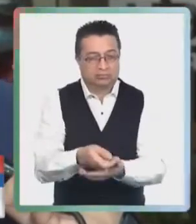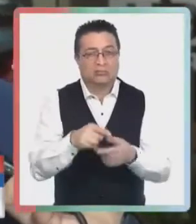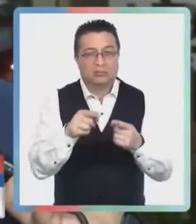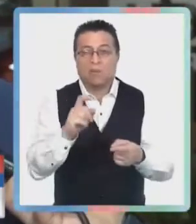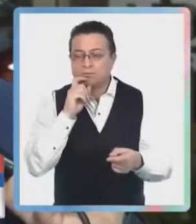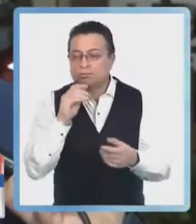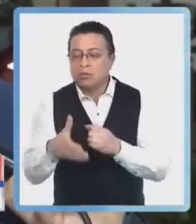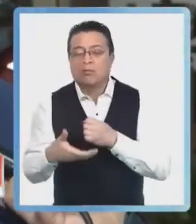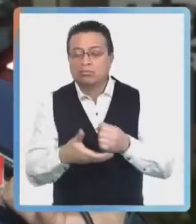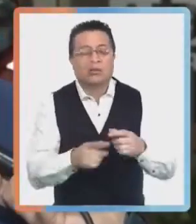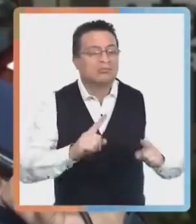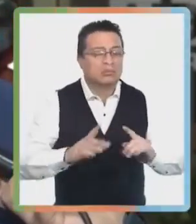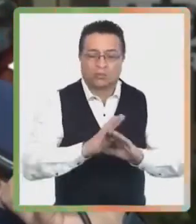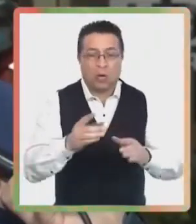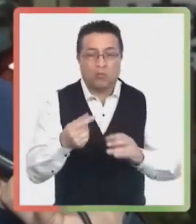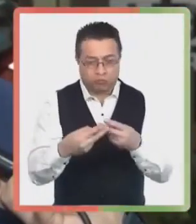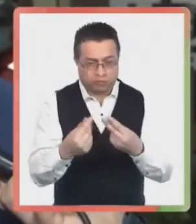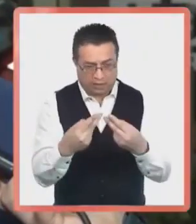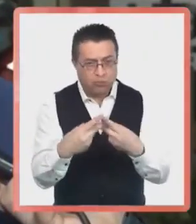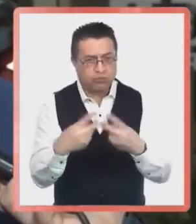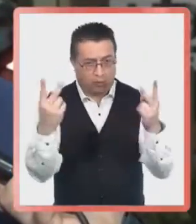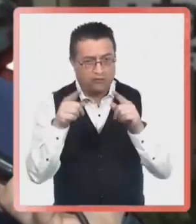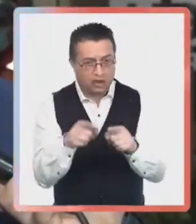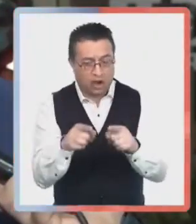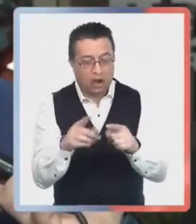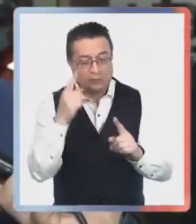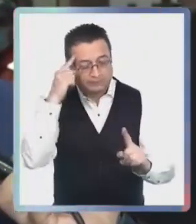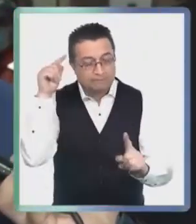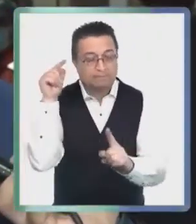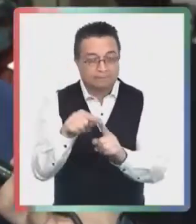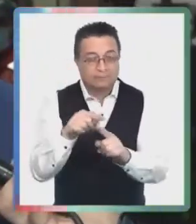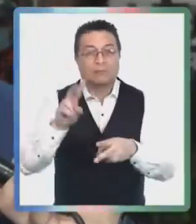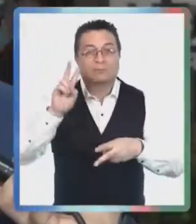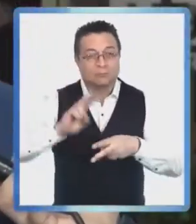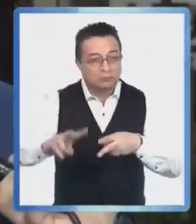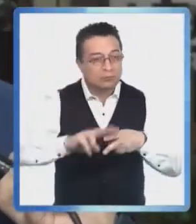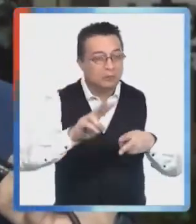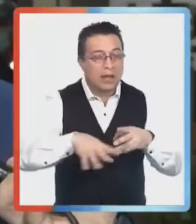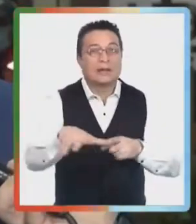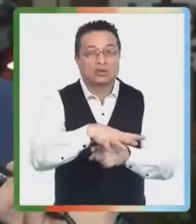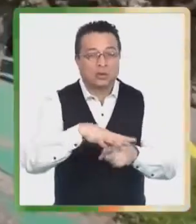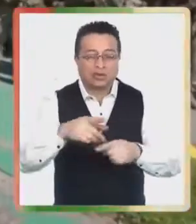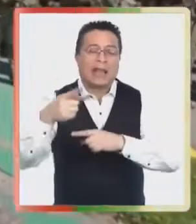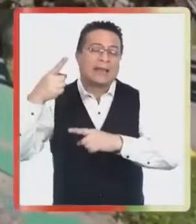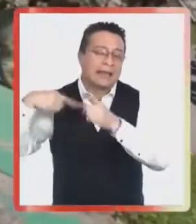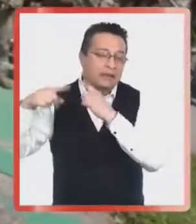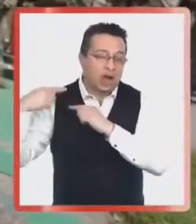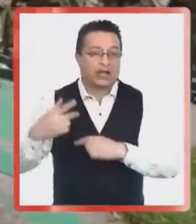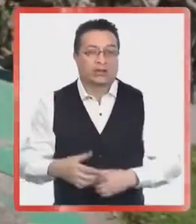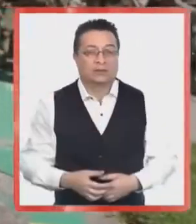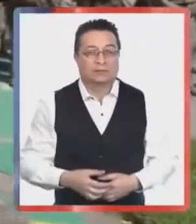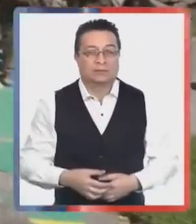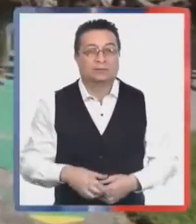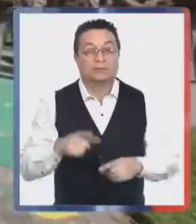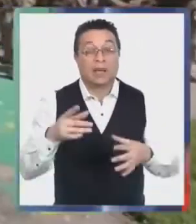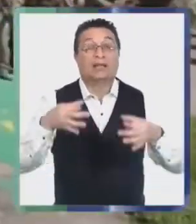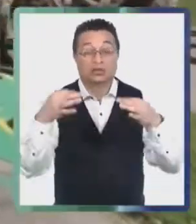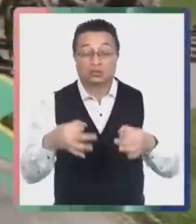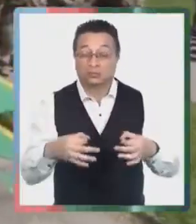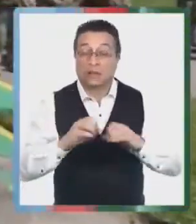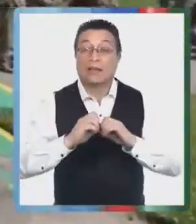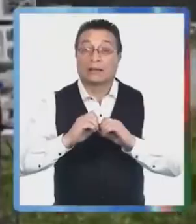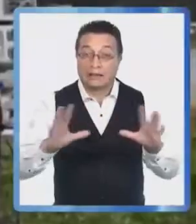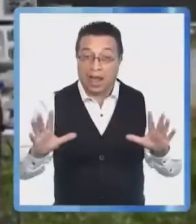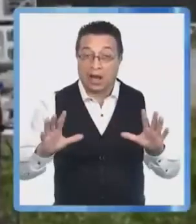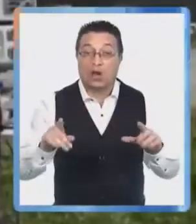o quienes los administran. Son recursos públicos que están destinados a la resolución de una situación histórica. La seguridad es clave. Aquí asoma